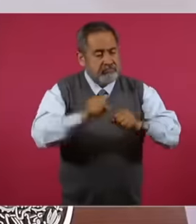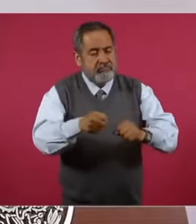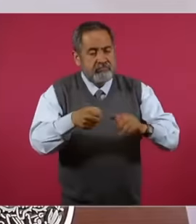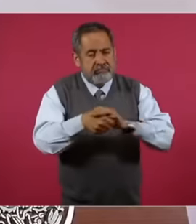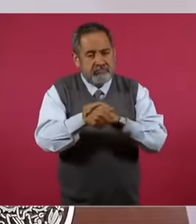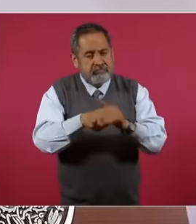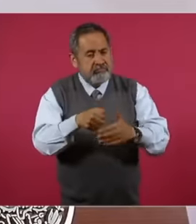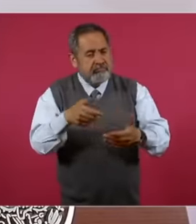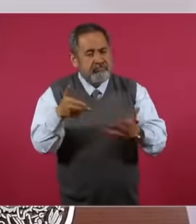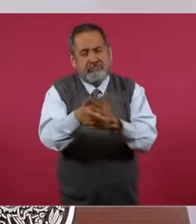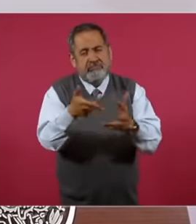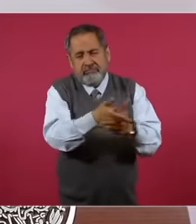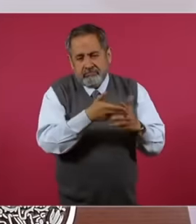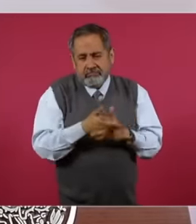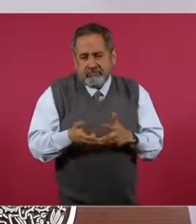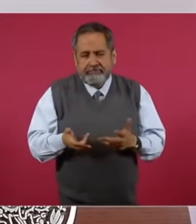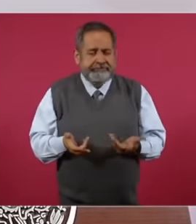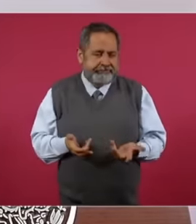con